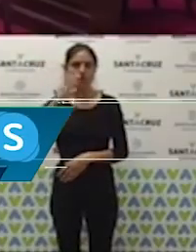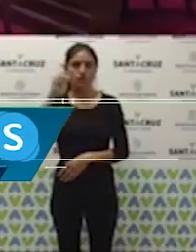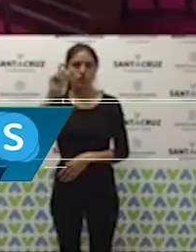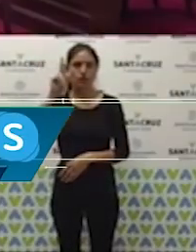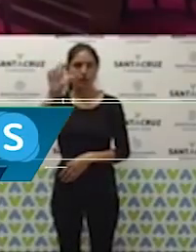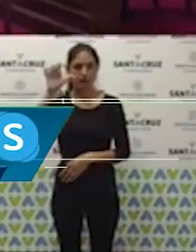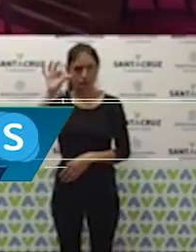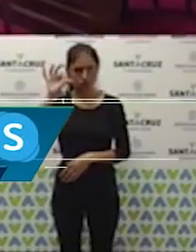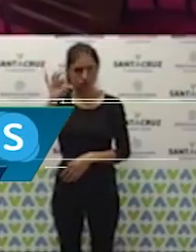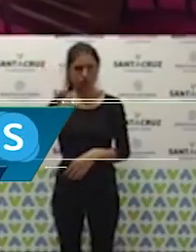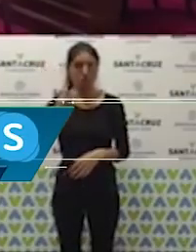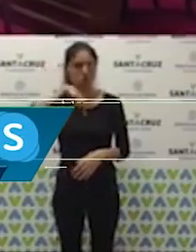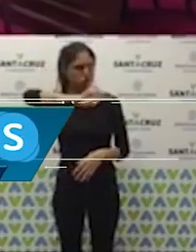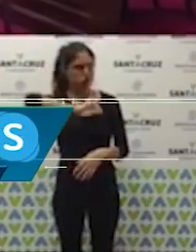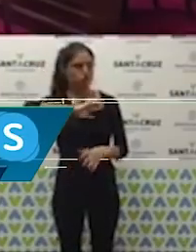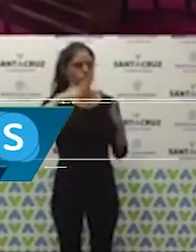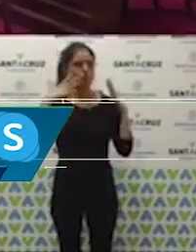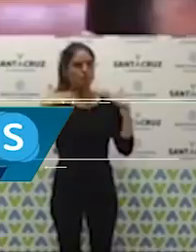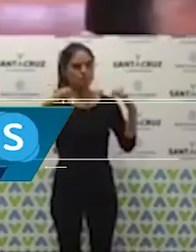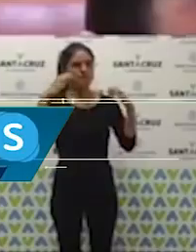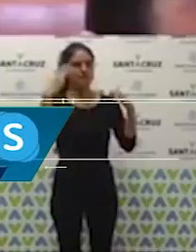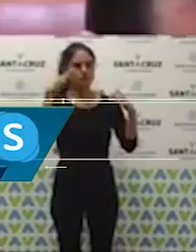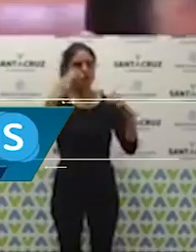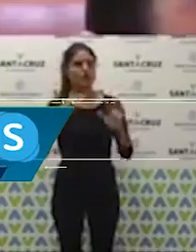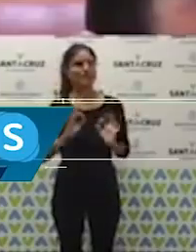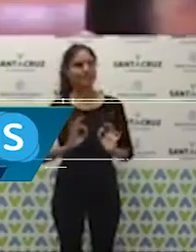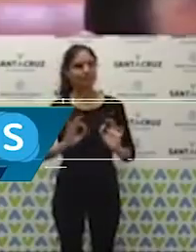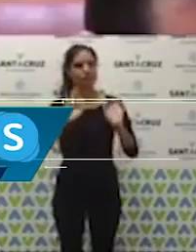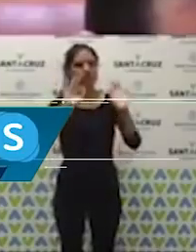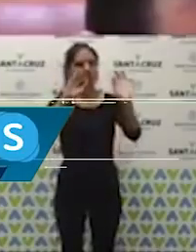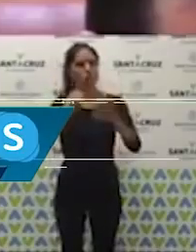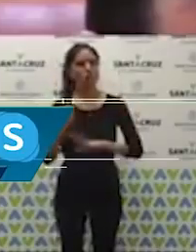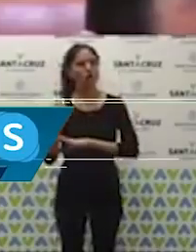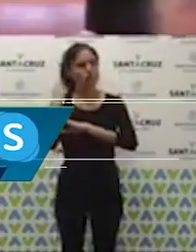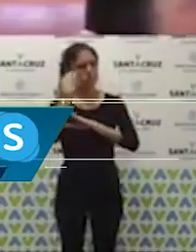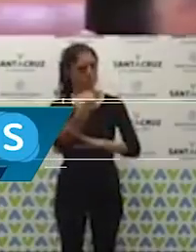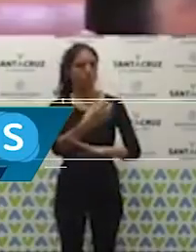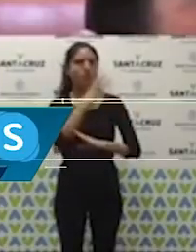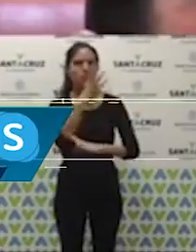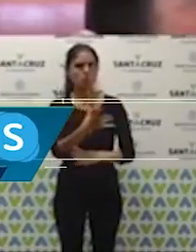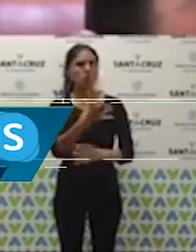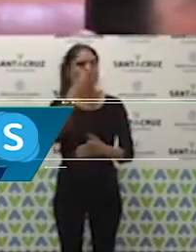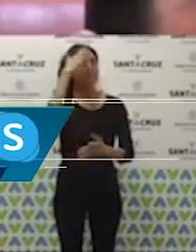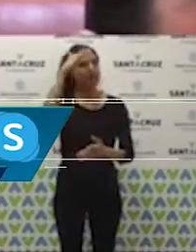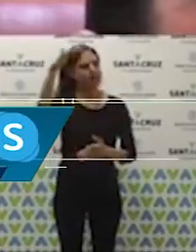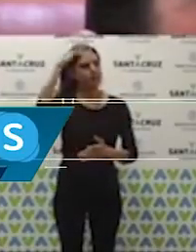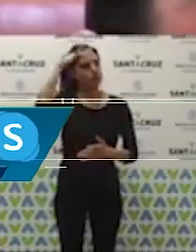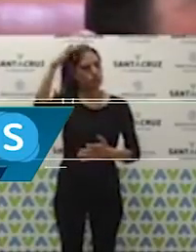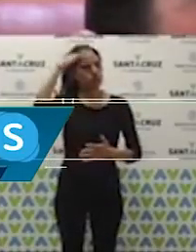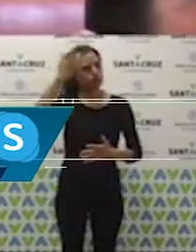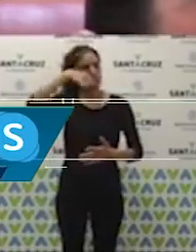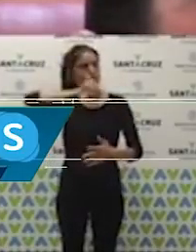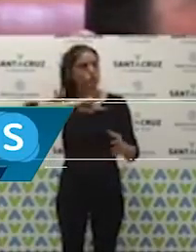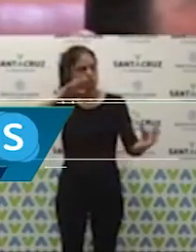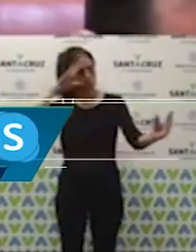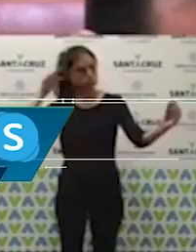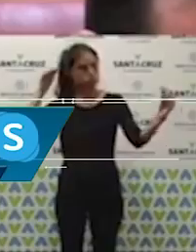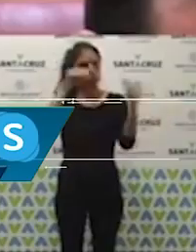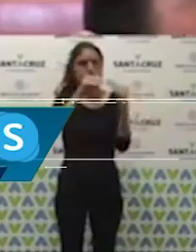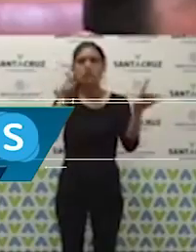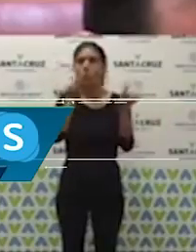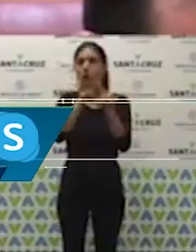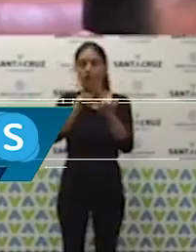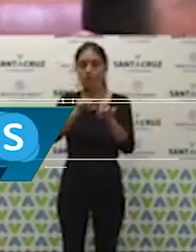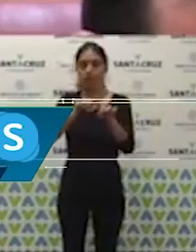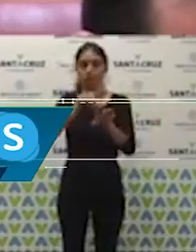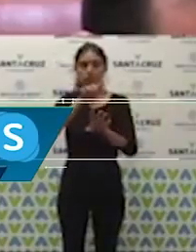sociales con informaciones falsas. Y además, hoy mismo, bueno, ayer, perdón, hubo una rueda de prensa donde Matilde Zamudio,